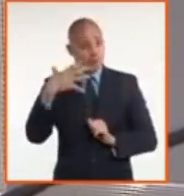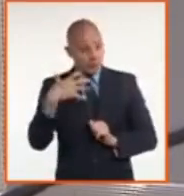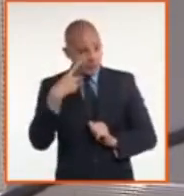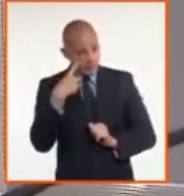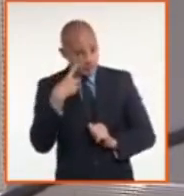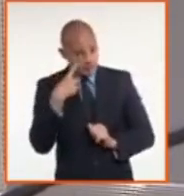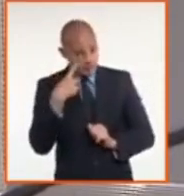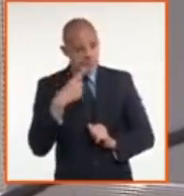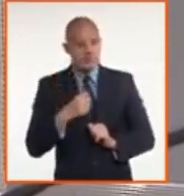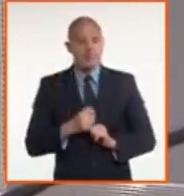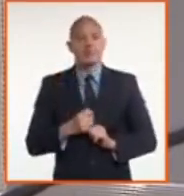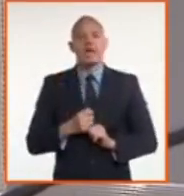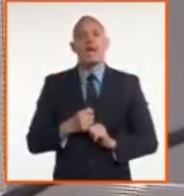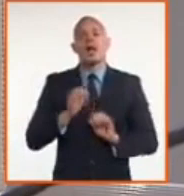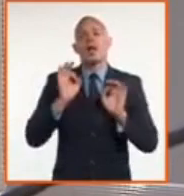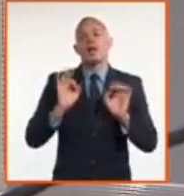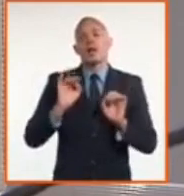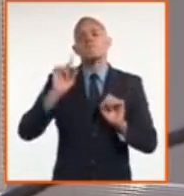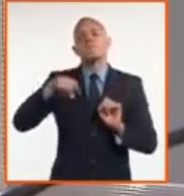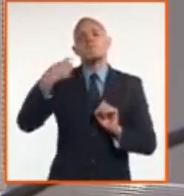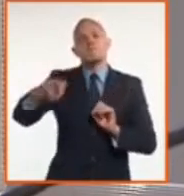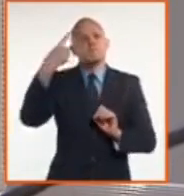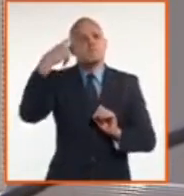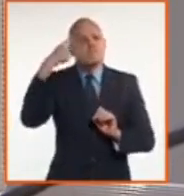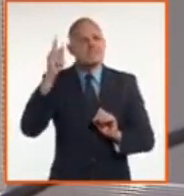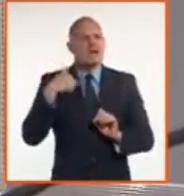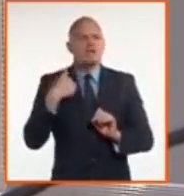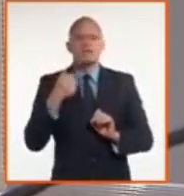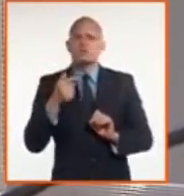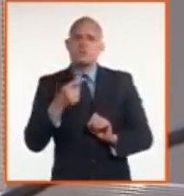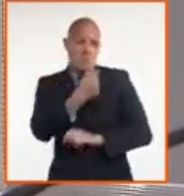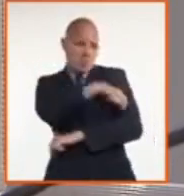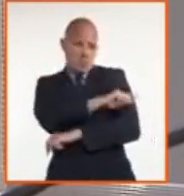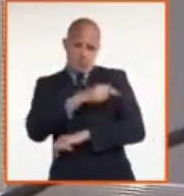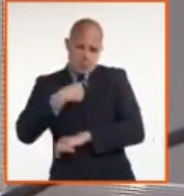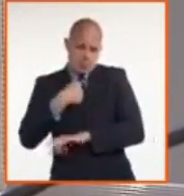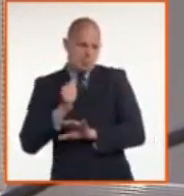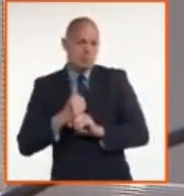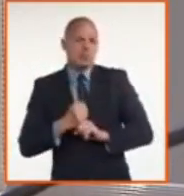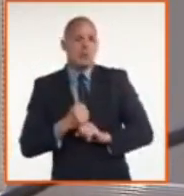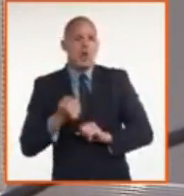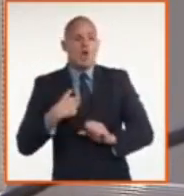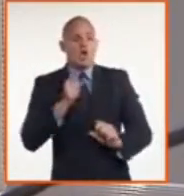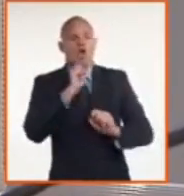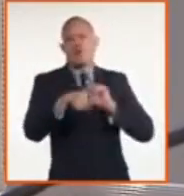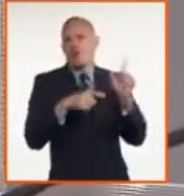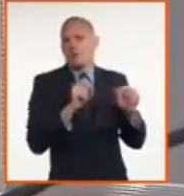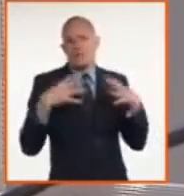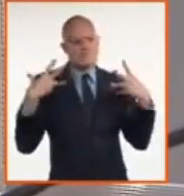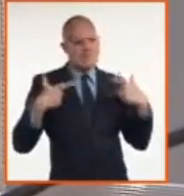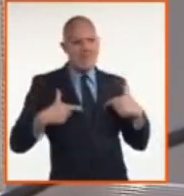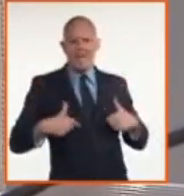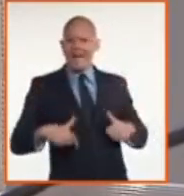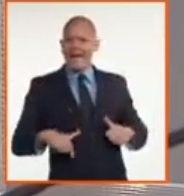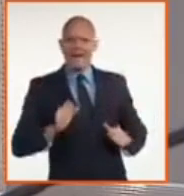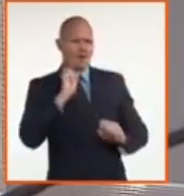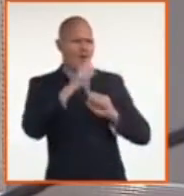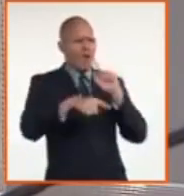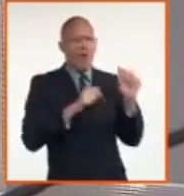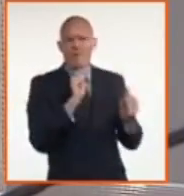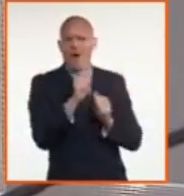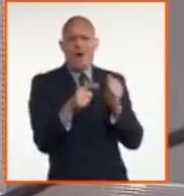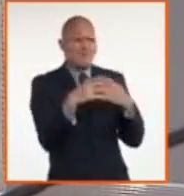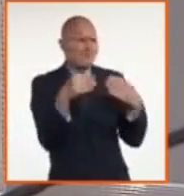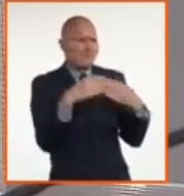acceso a la venta depende de la adquisición que se haya hecho por ejemplo